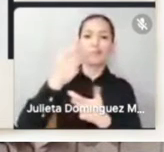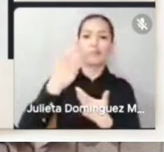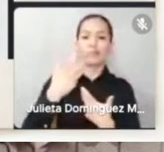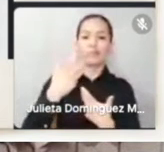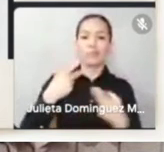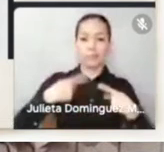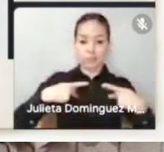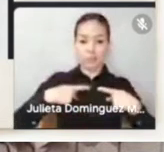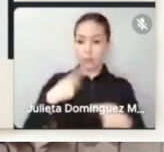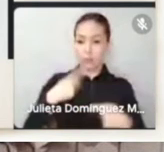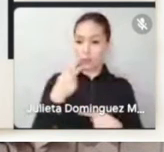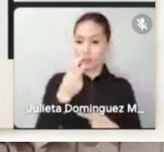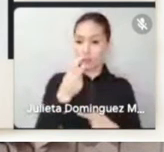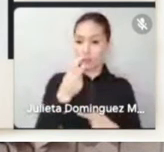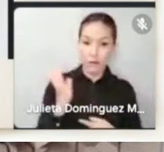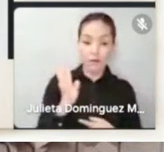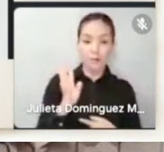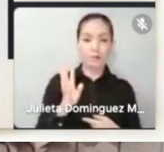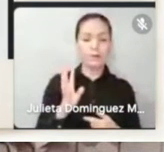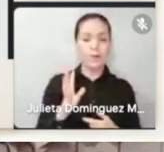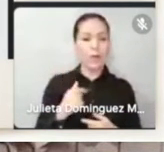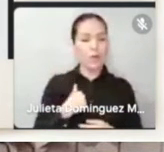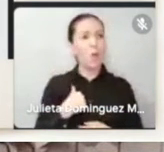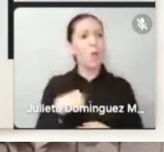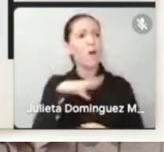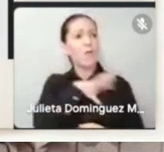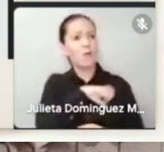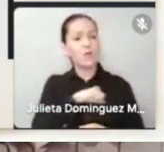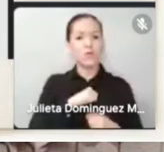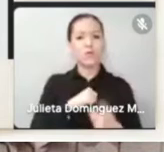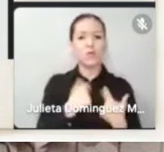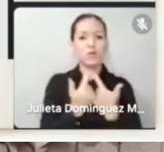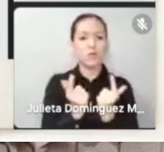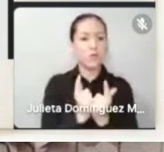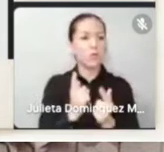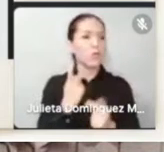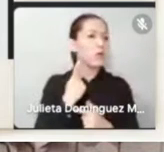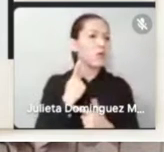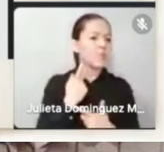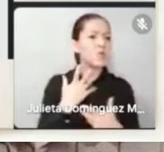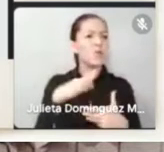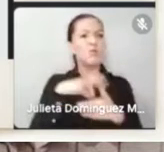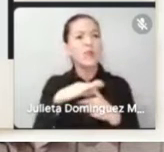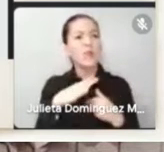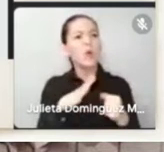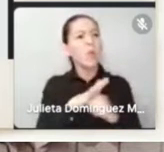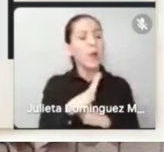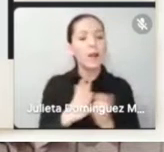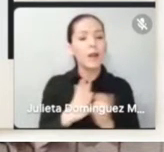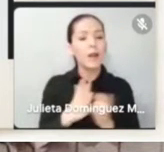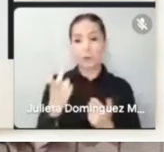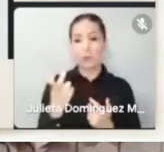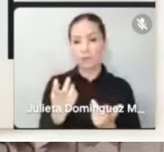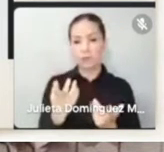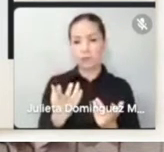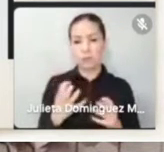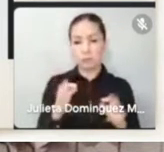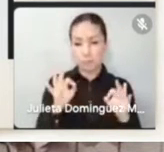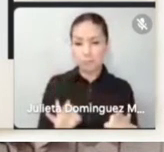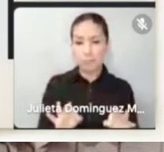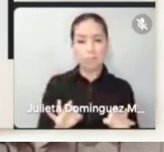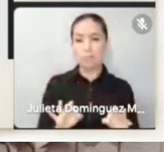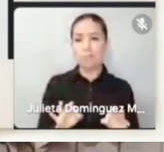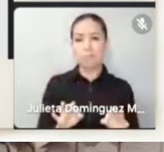las personas sobre sus preferencias electorales en su entorno social no siempre coinciden con la emisión del sufragio, que